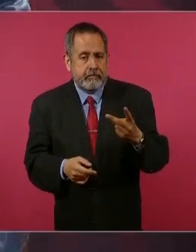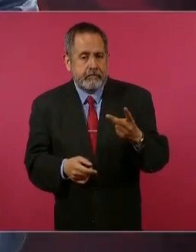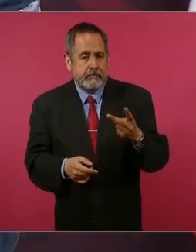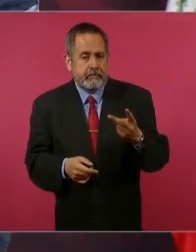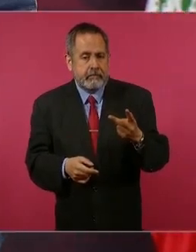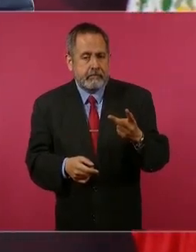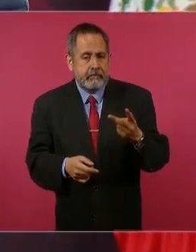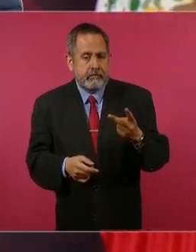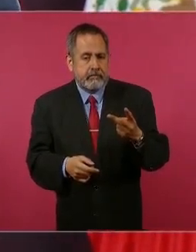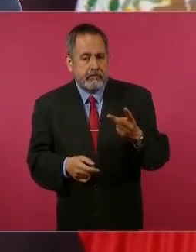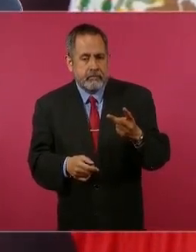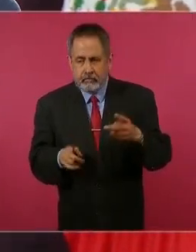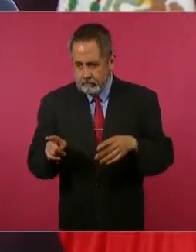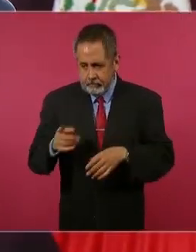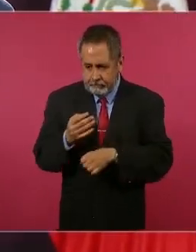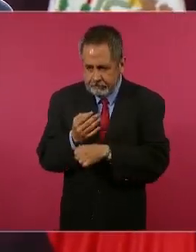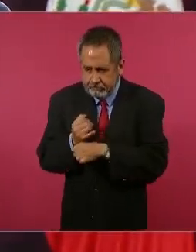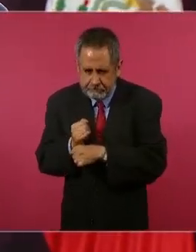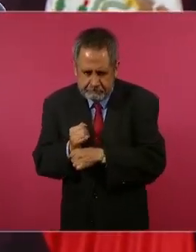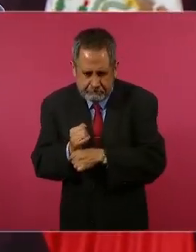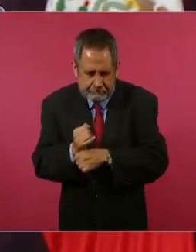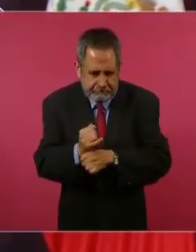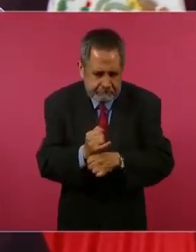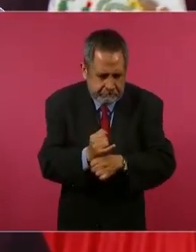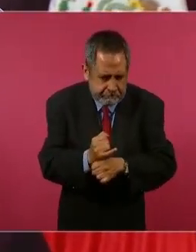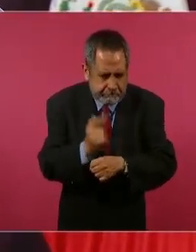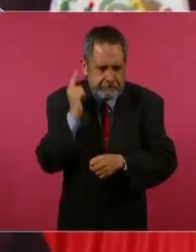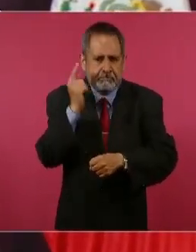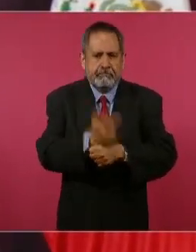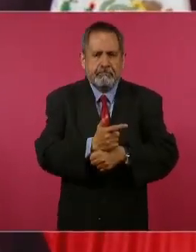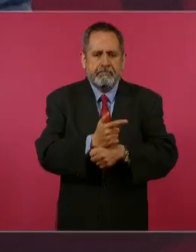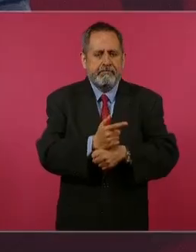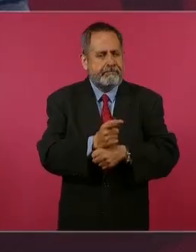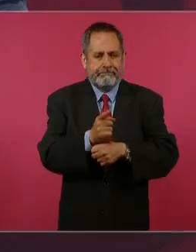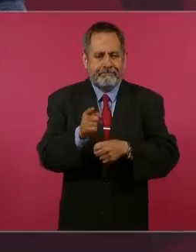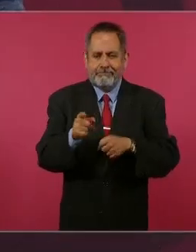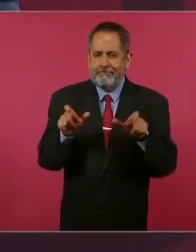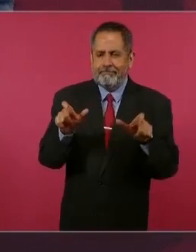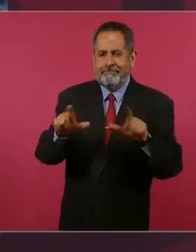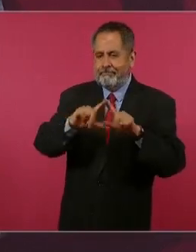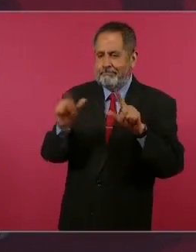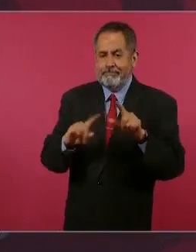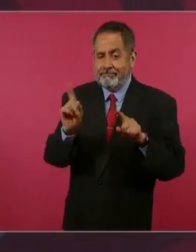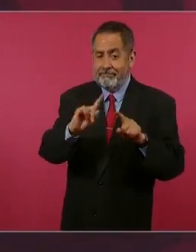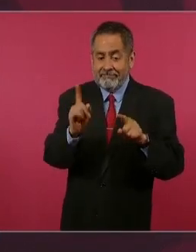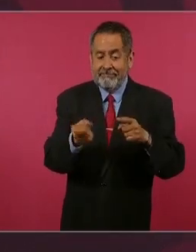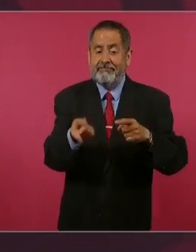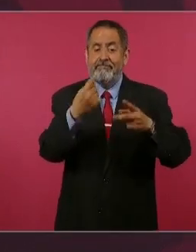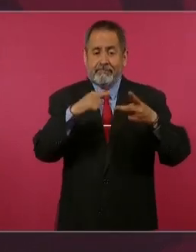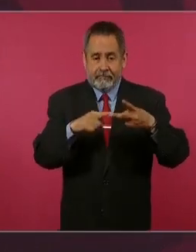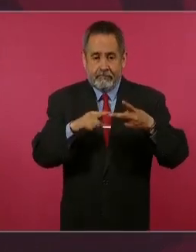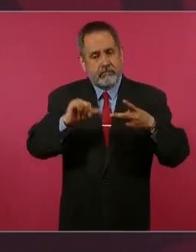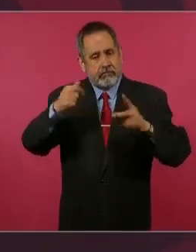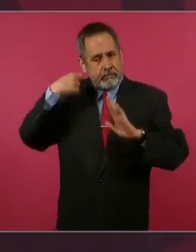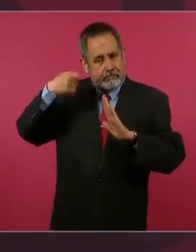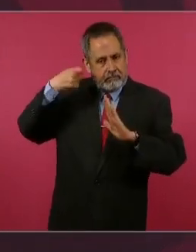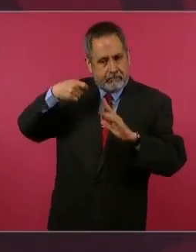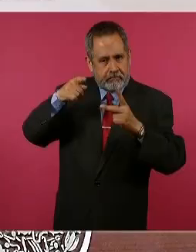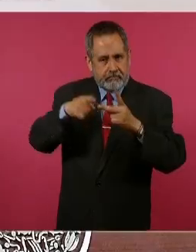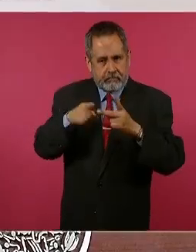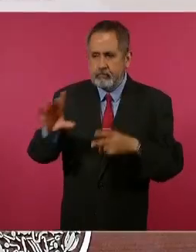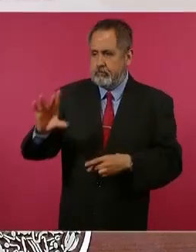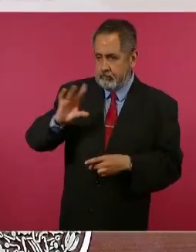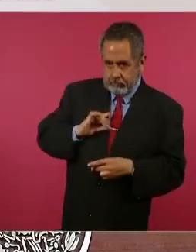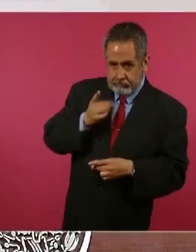se inició una investigación y luego se vio el otro video esa es la